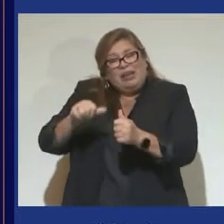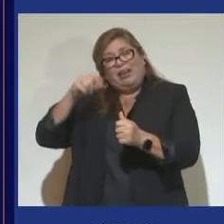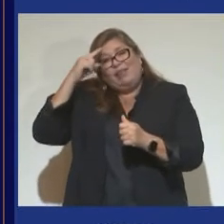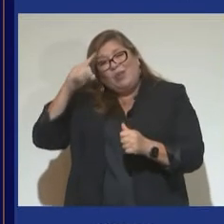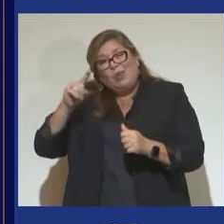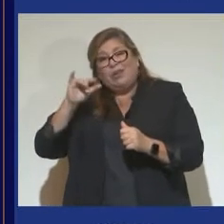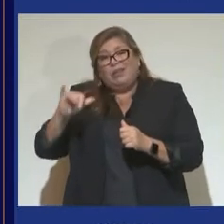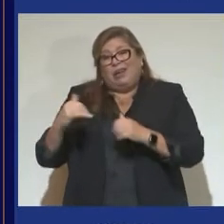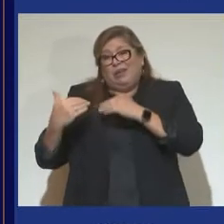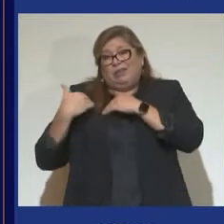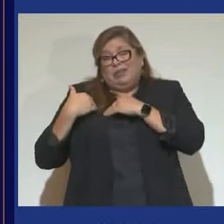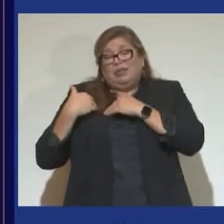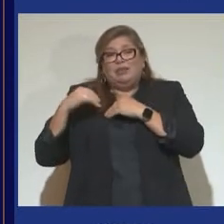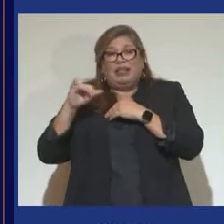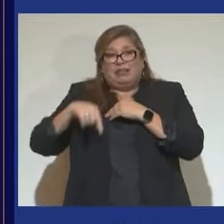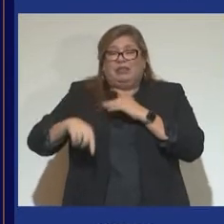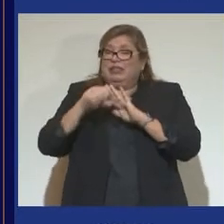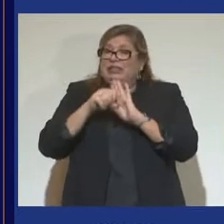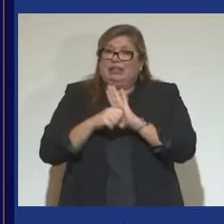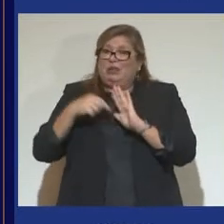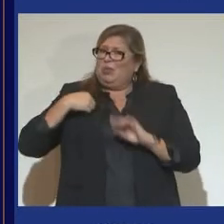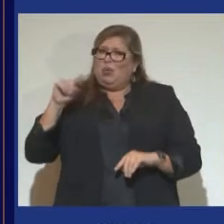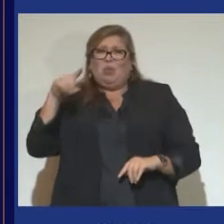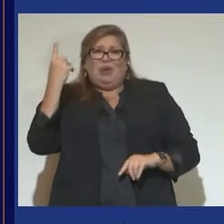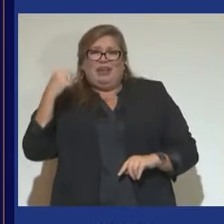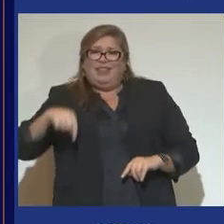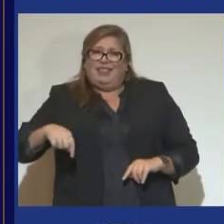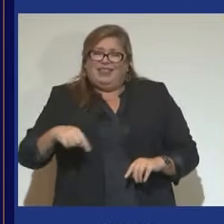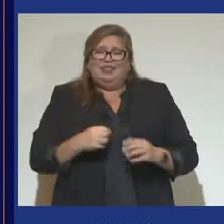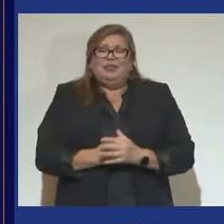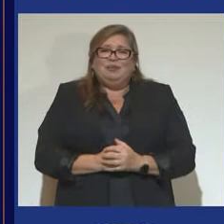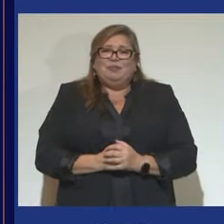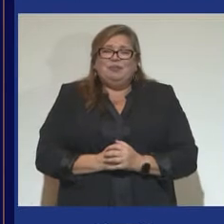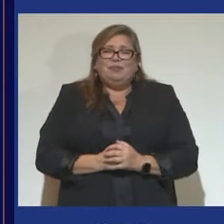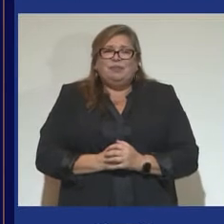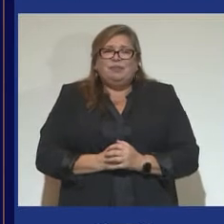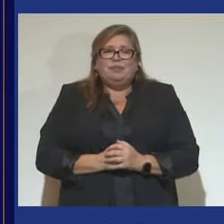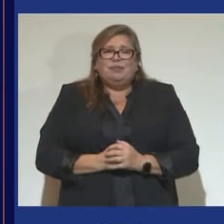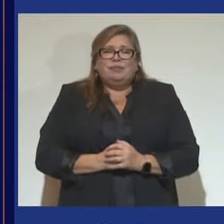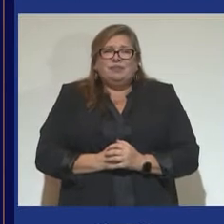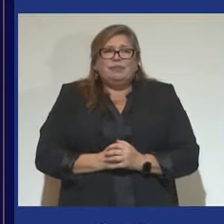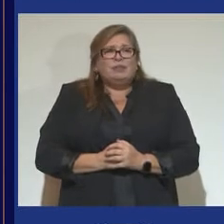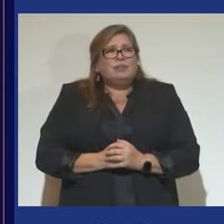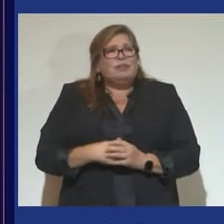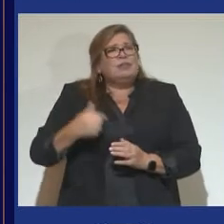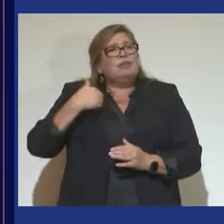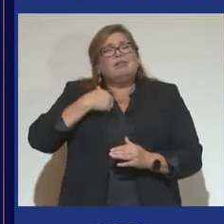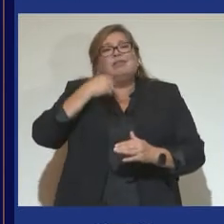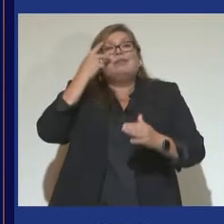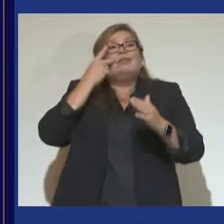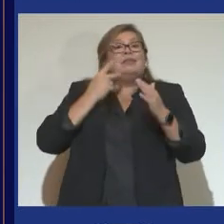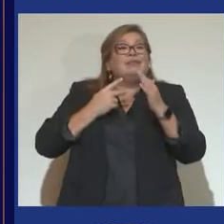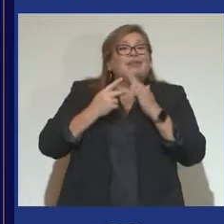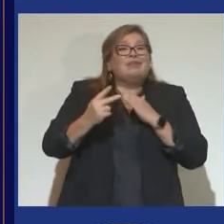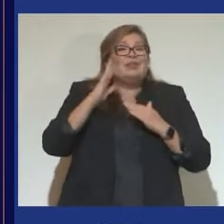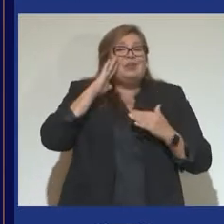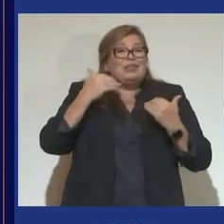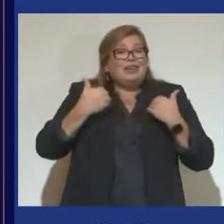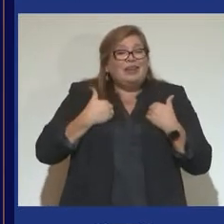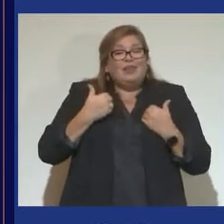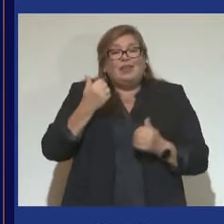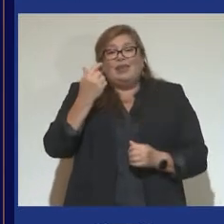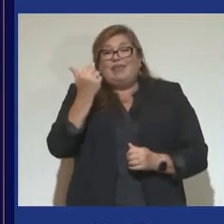responsabilidades fiscales de jubilación en el futuro como nosotros estamos proyectando si juntamos todos los